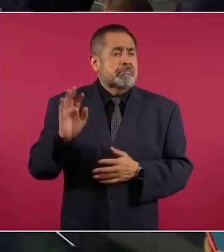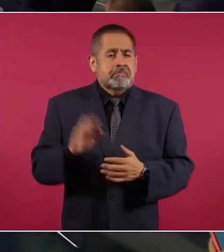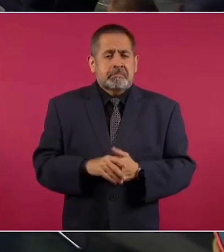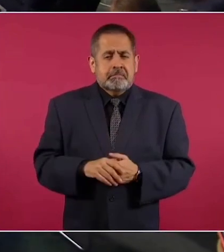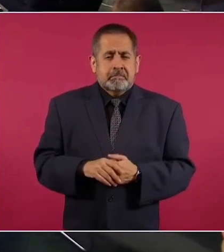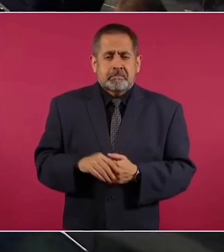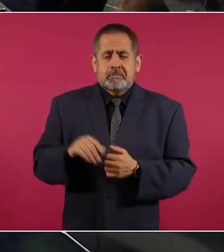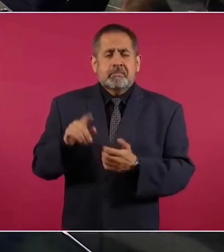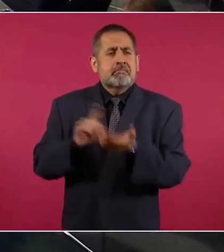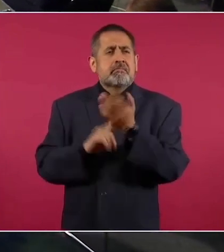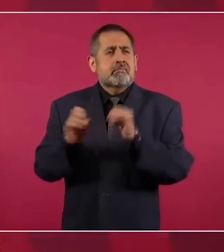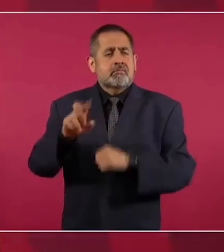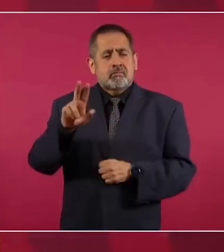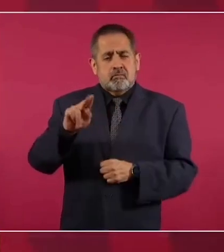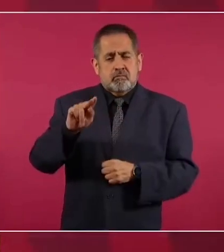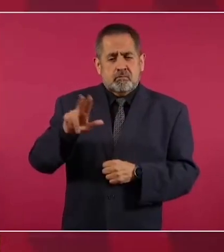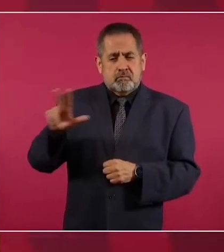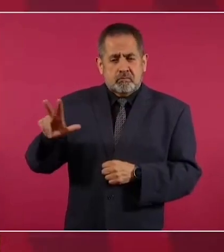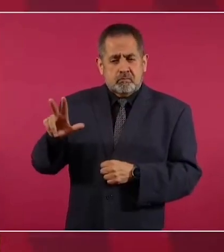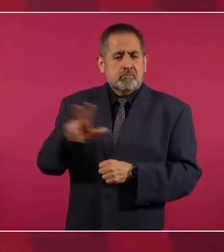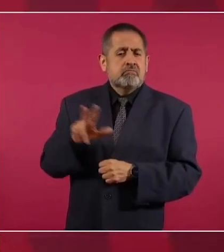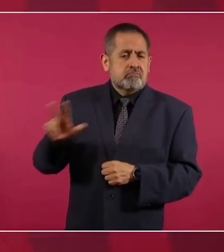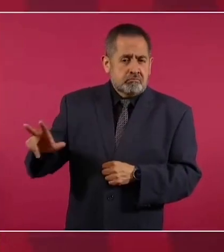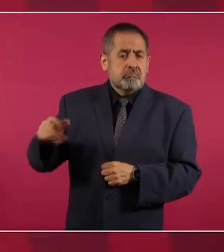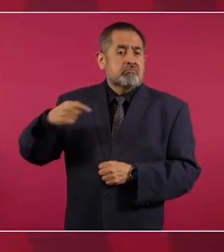el 88